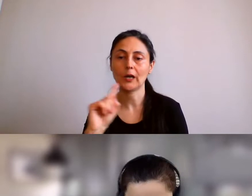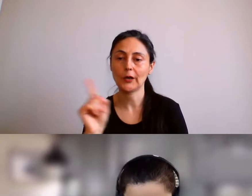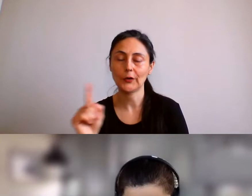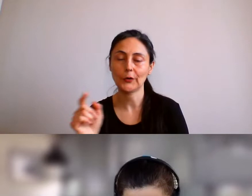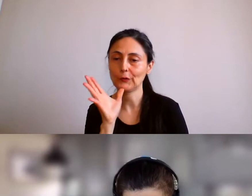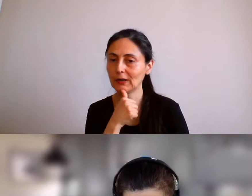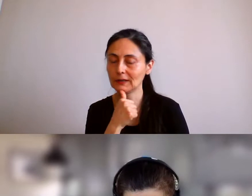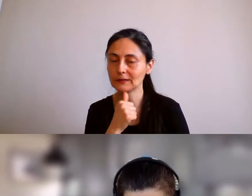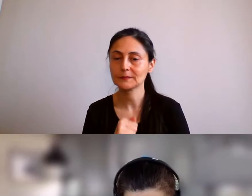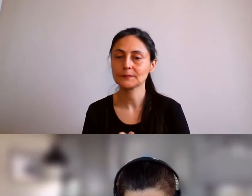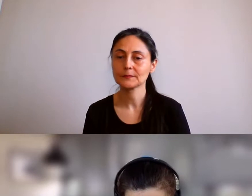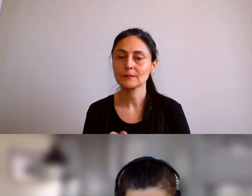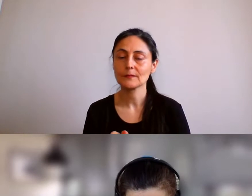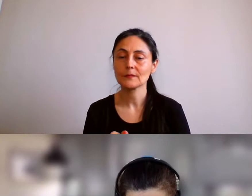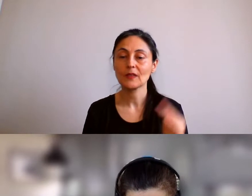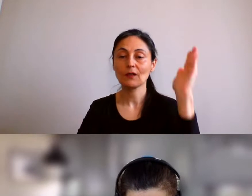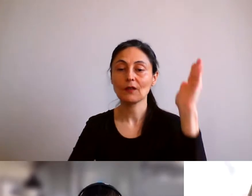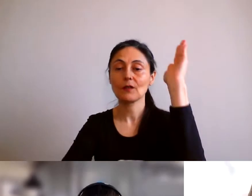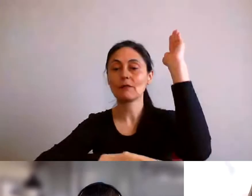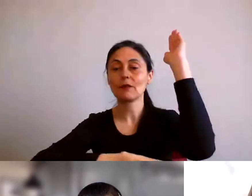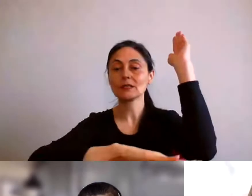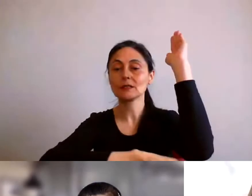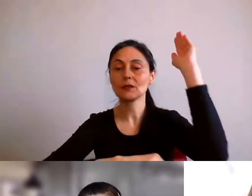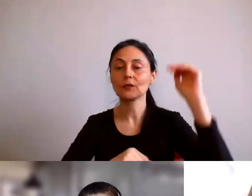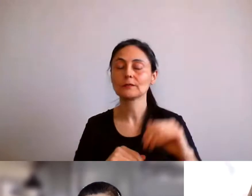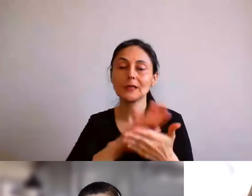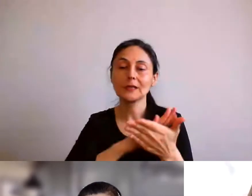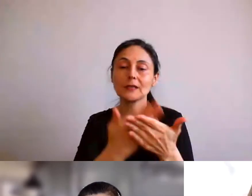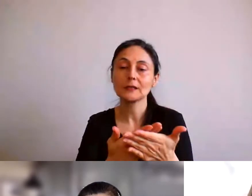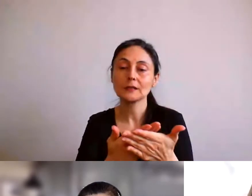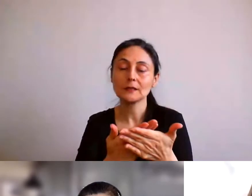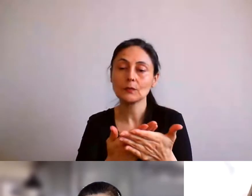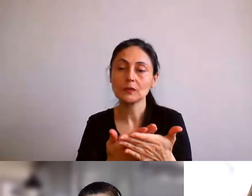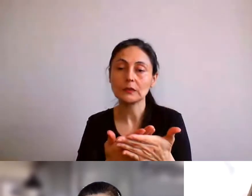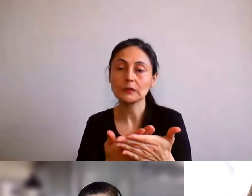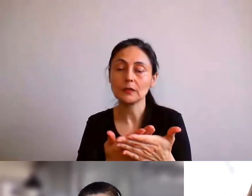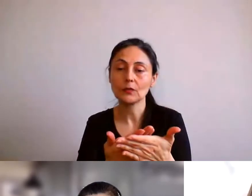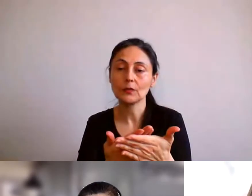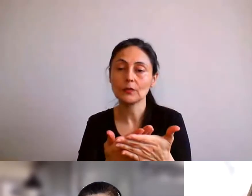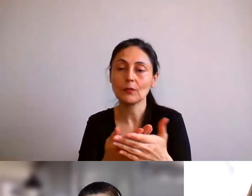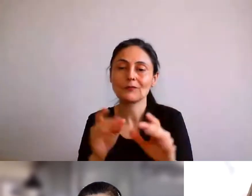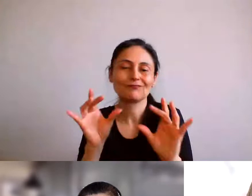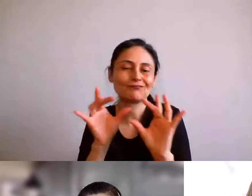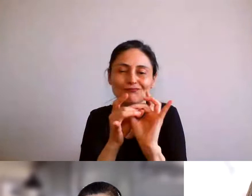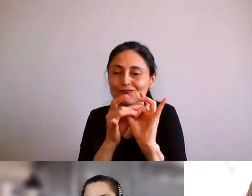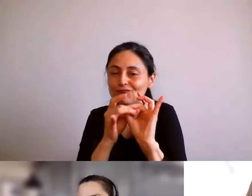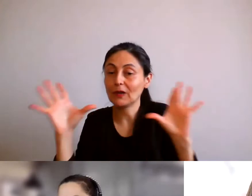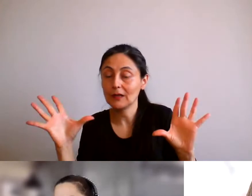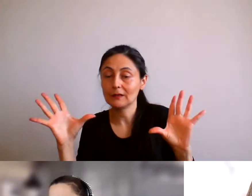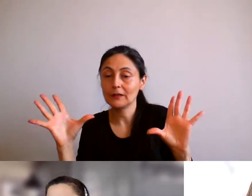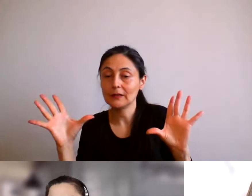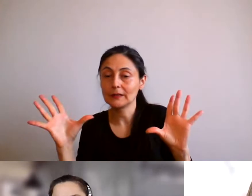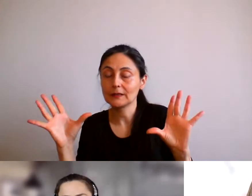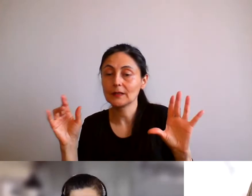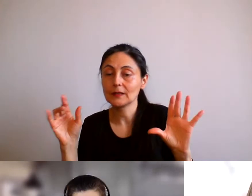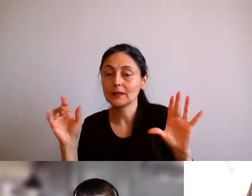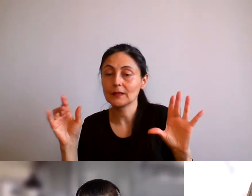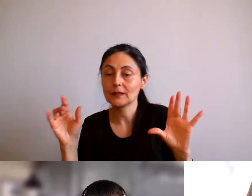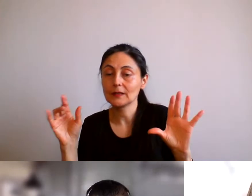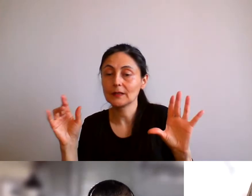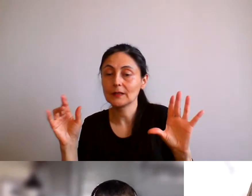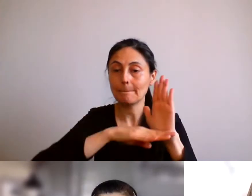básicas que tienen que ver con el acceso a la salud, como alguien se agravaba, como antes hablaba Evelyn, y cómo alguien se podía recuperar más rápido, porque a lo